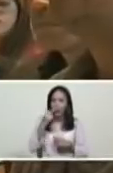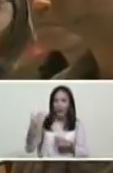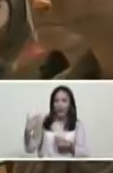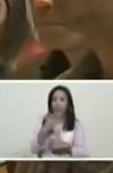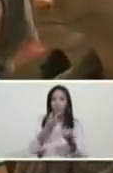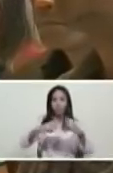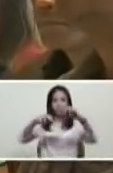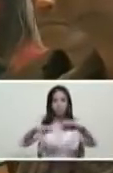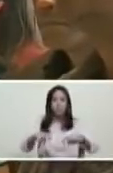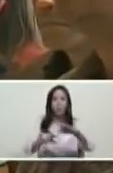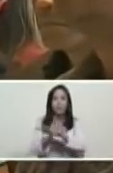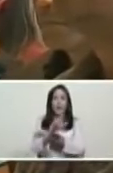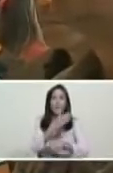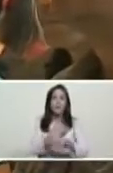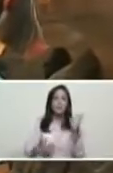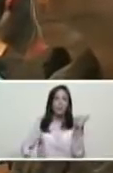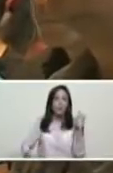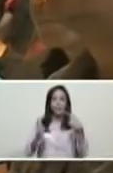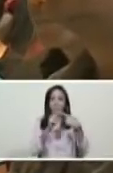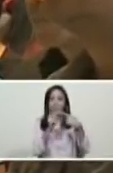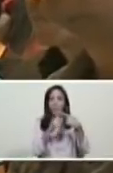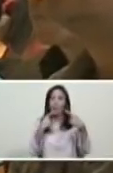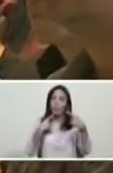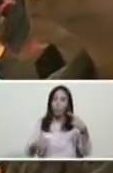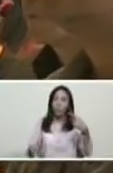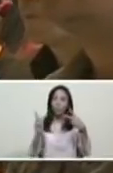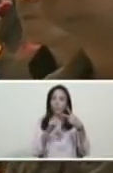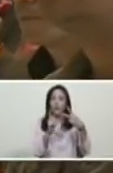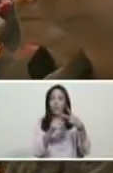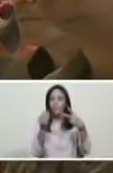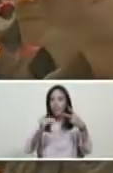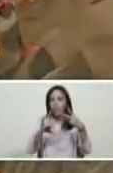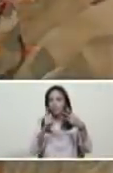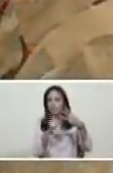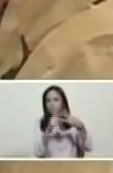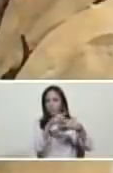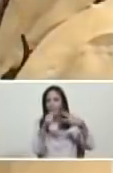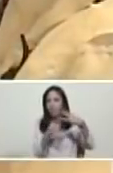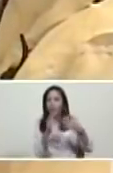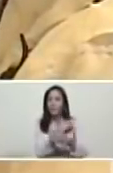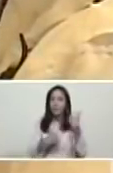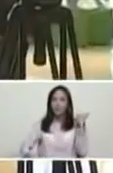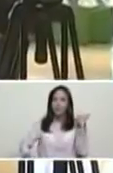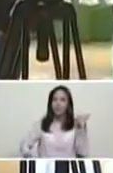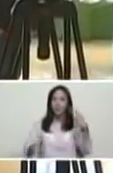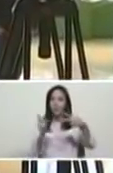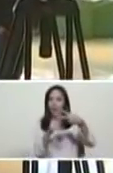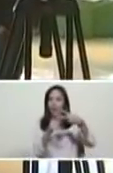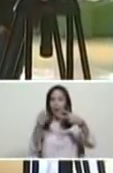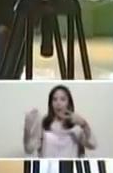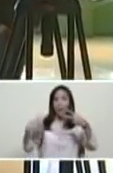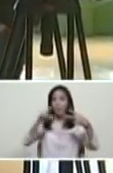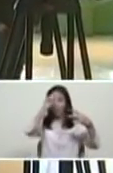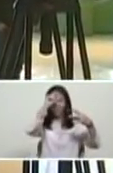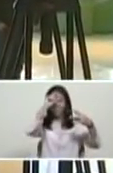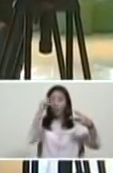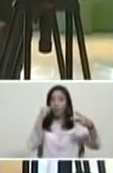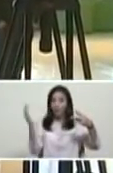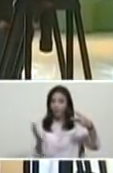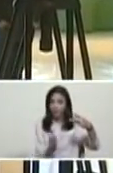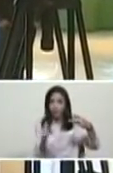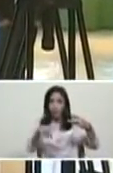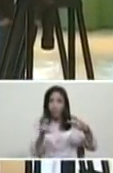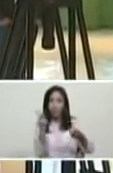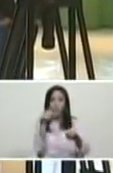tres presidentes, como lo decía usted, con el presidente de Rusia, Vladimir Putin, hace días con el presidente de Turquía, Recep Tayyip Erdogan,